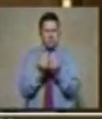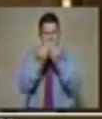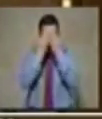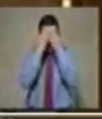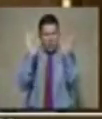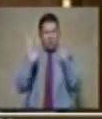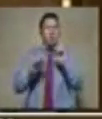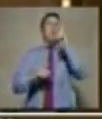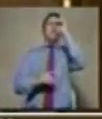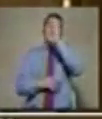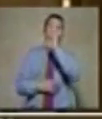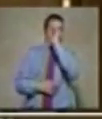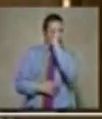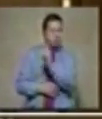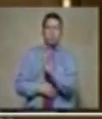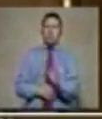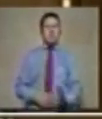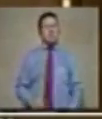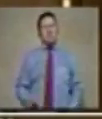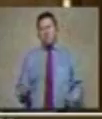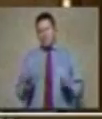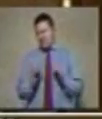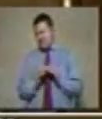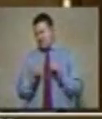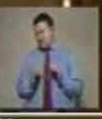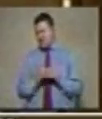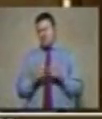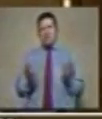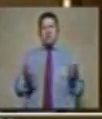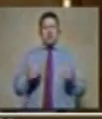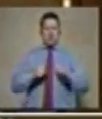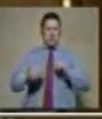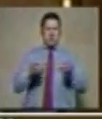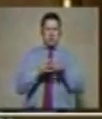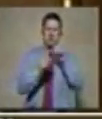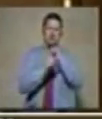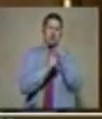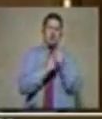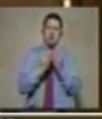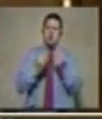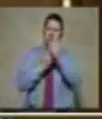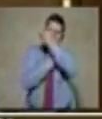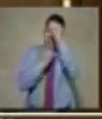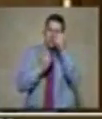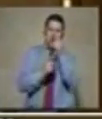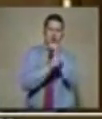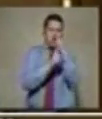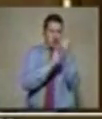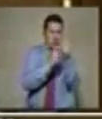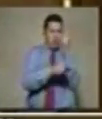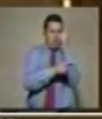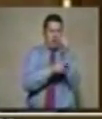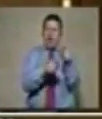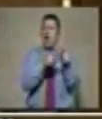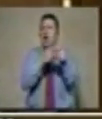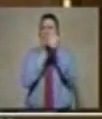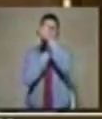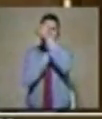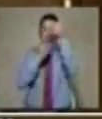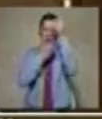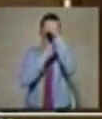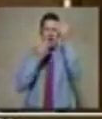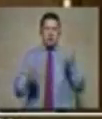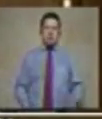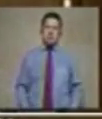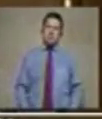democracia no más no sigan asociando el movimiento social con la guerrilla como una estrategia para deslegitimar sus justas